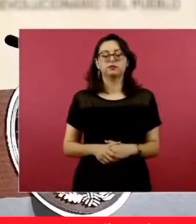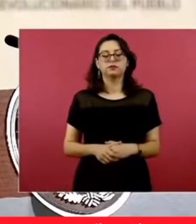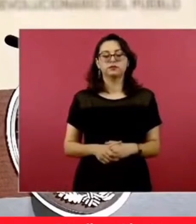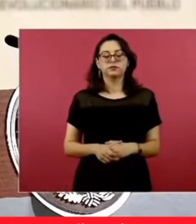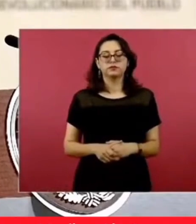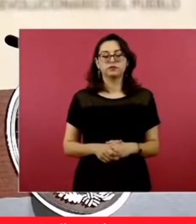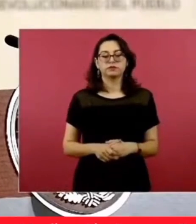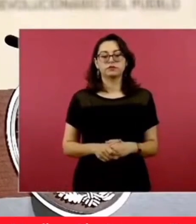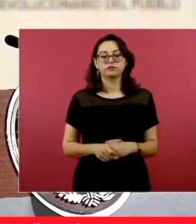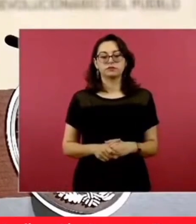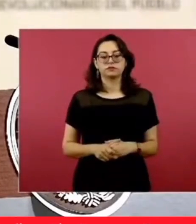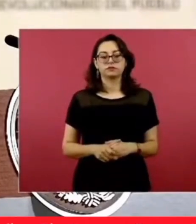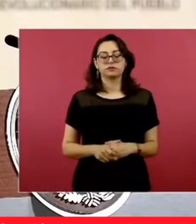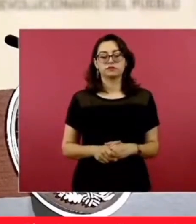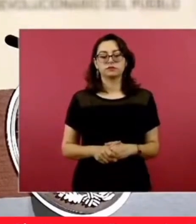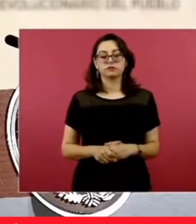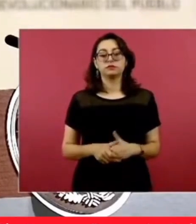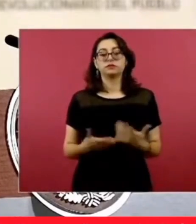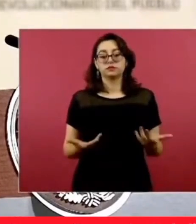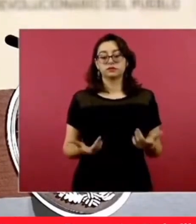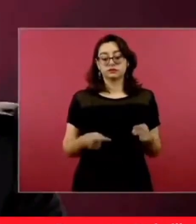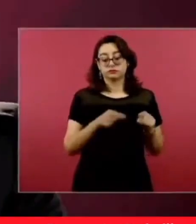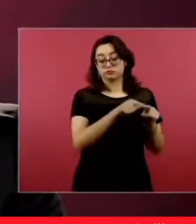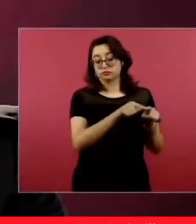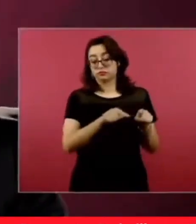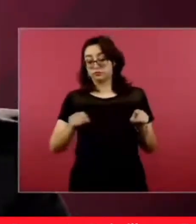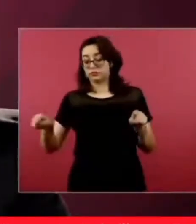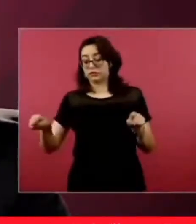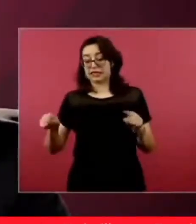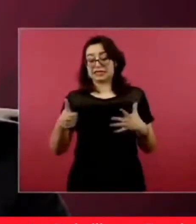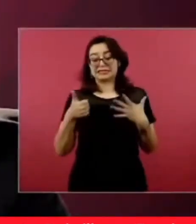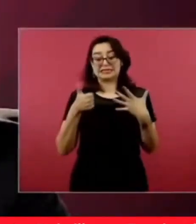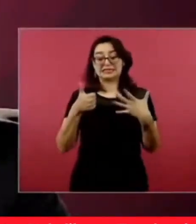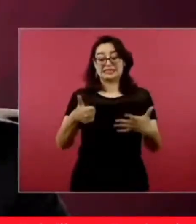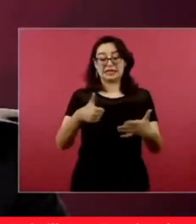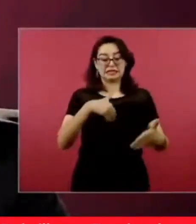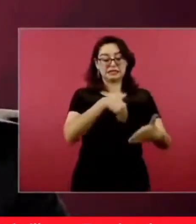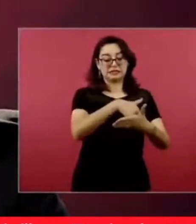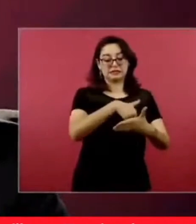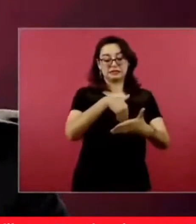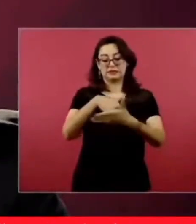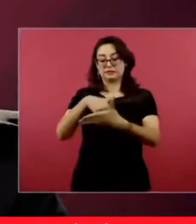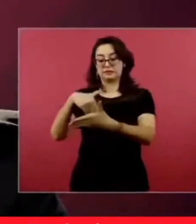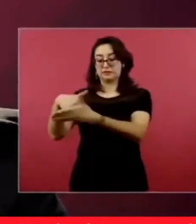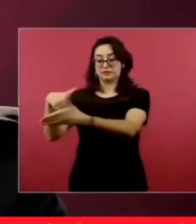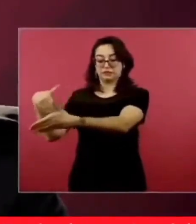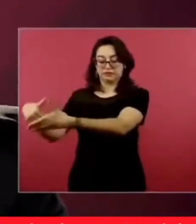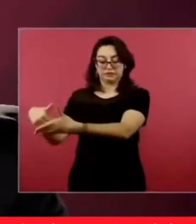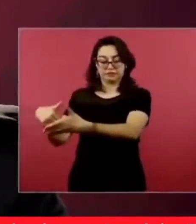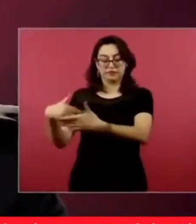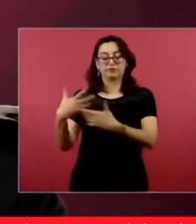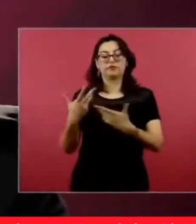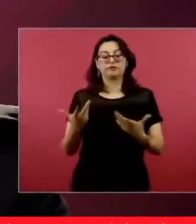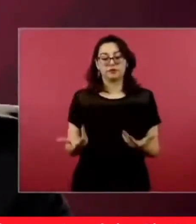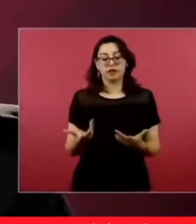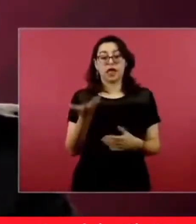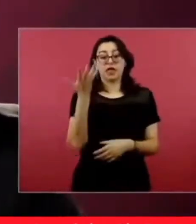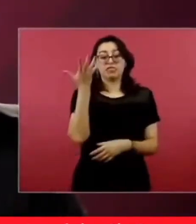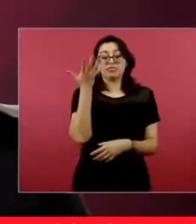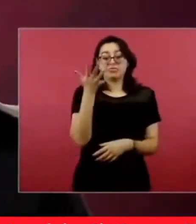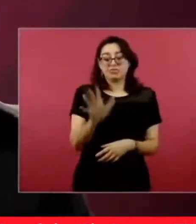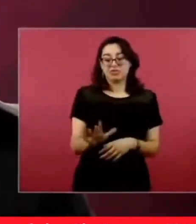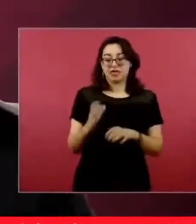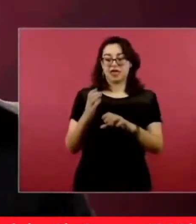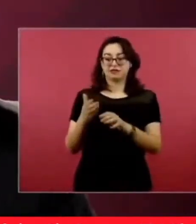El nuevo sistema va a incorporar 6 estaciones con otras 6 que ya existían en la línea 1. Tenemos 10 trenes